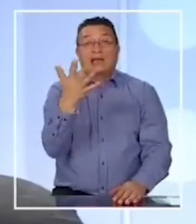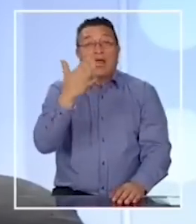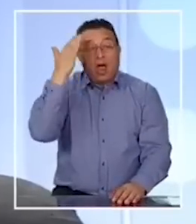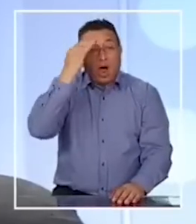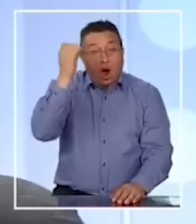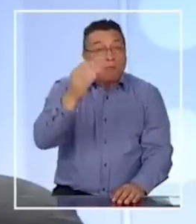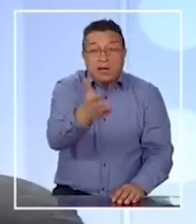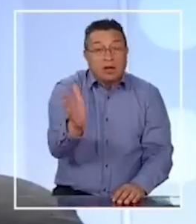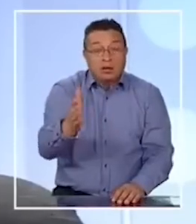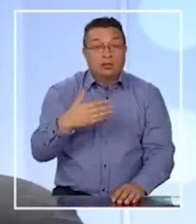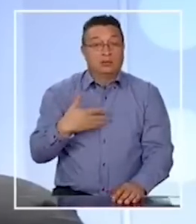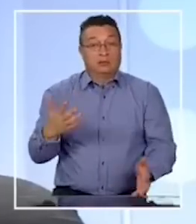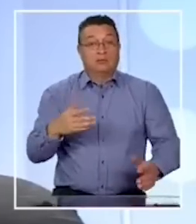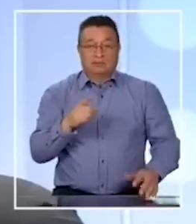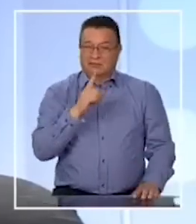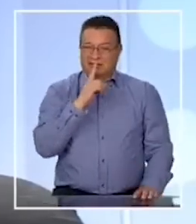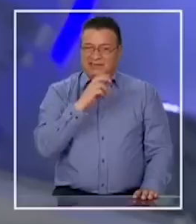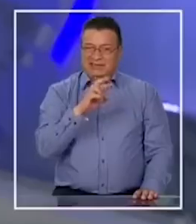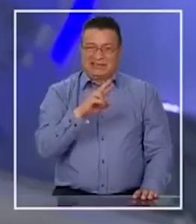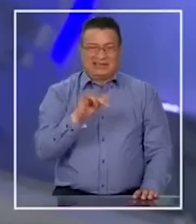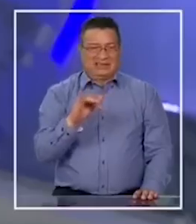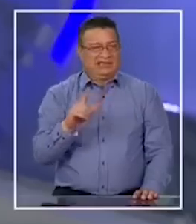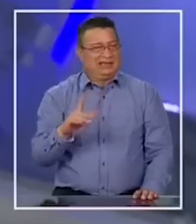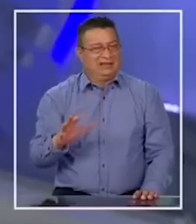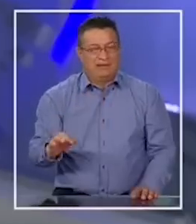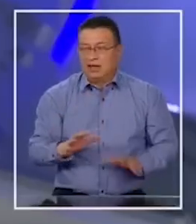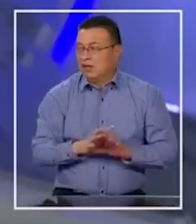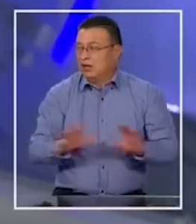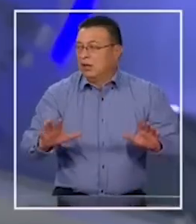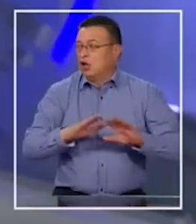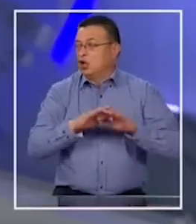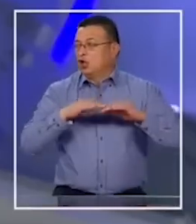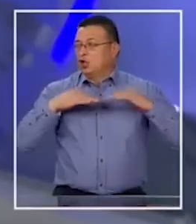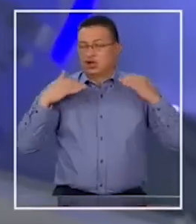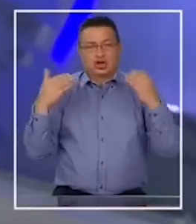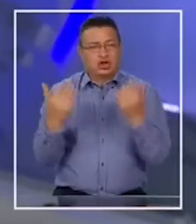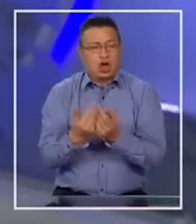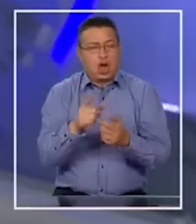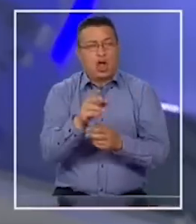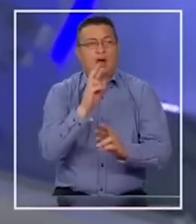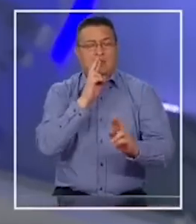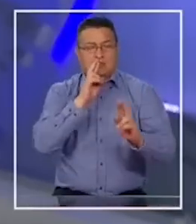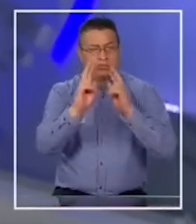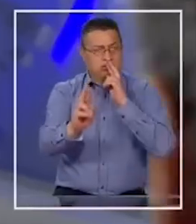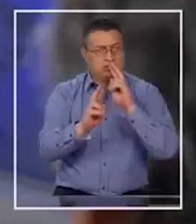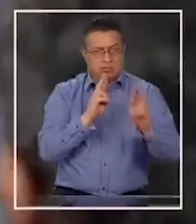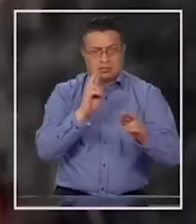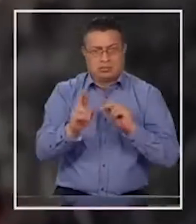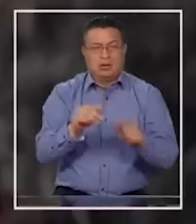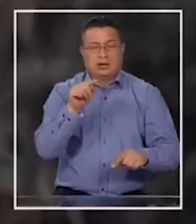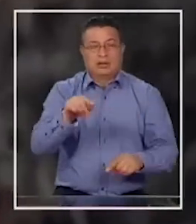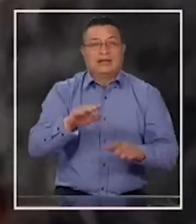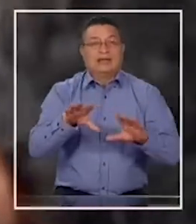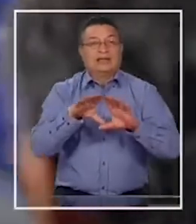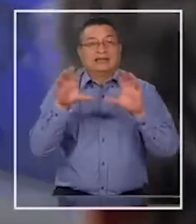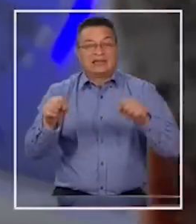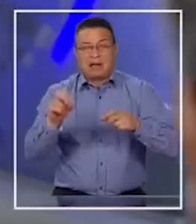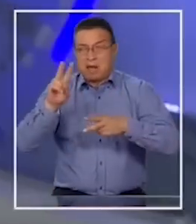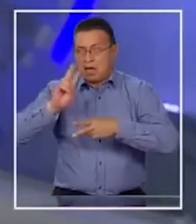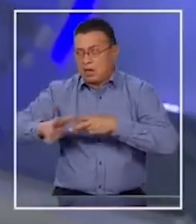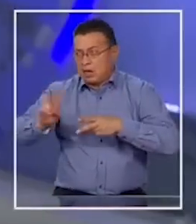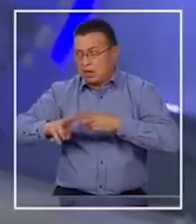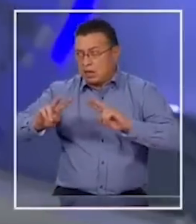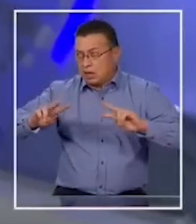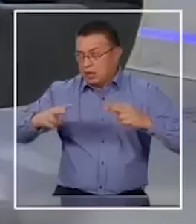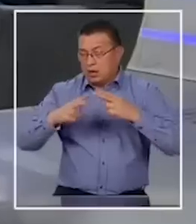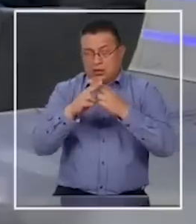Qué le parece terrible me parece terrible todo lo que no una de las respuestas todo lo que nos ha costado construir nuestro sistema